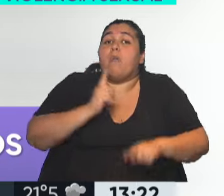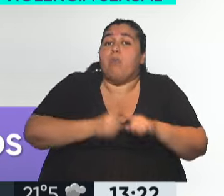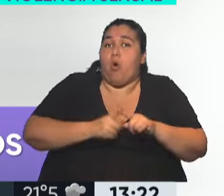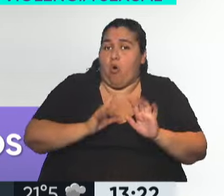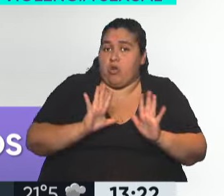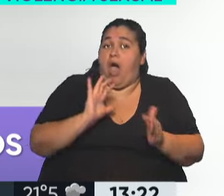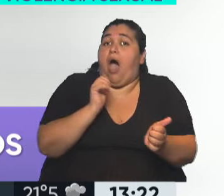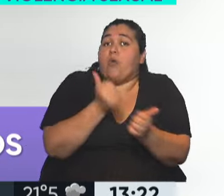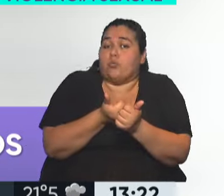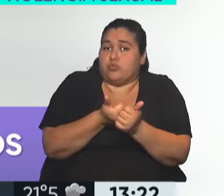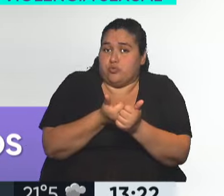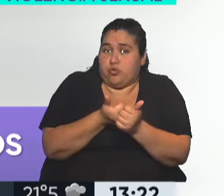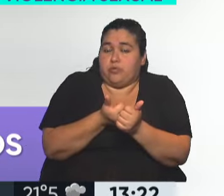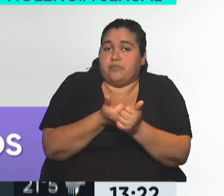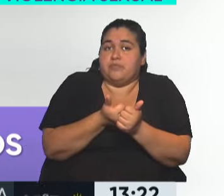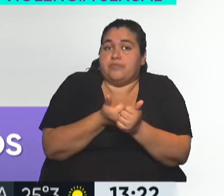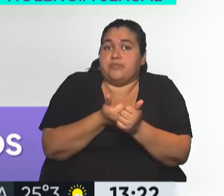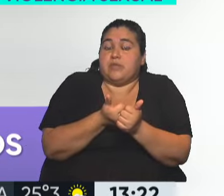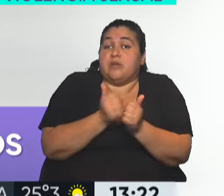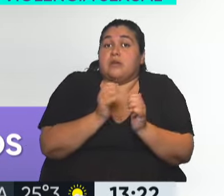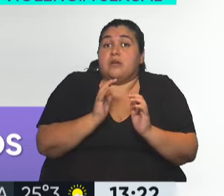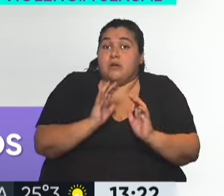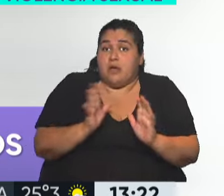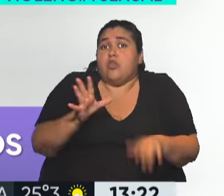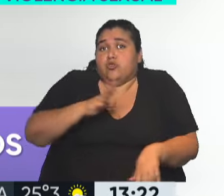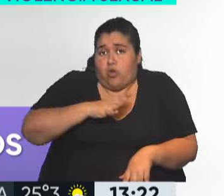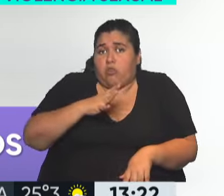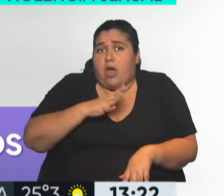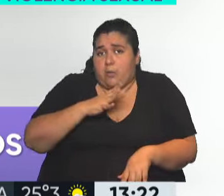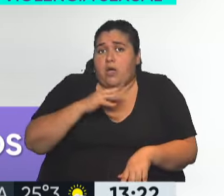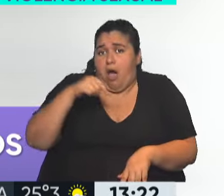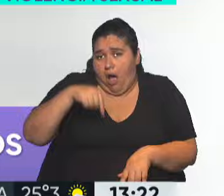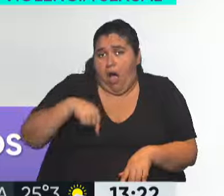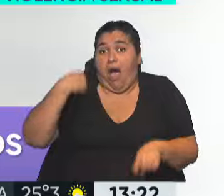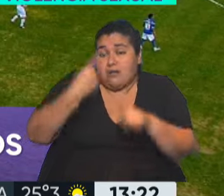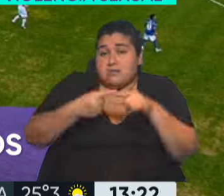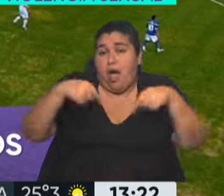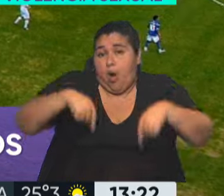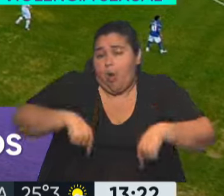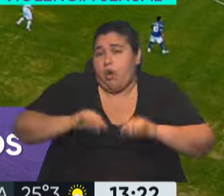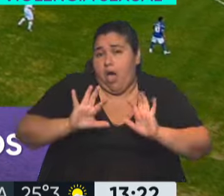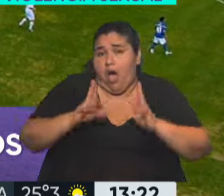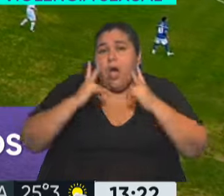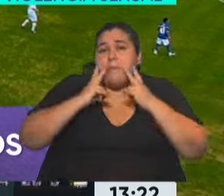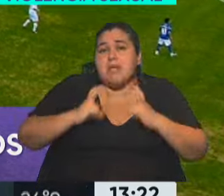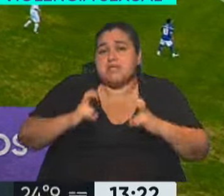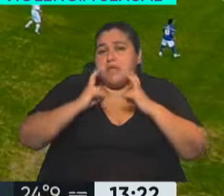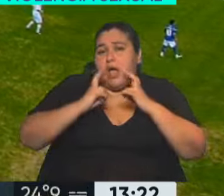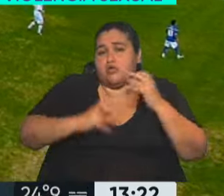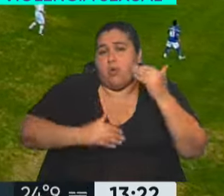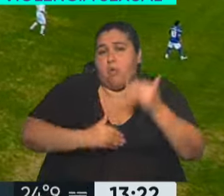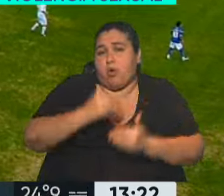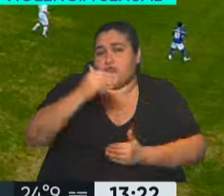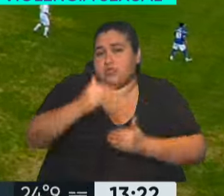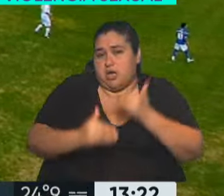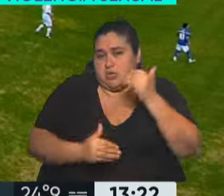de abuso sexual y todavía gozan de investigación del proceso que se está